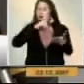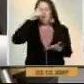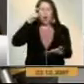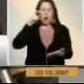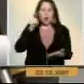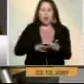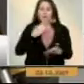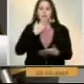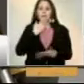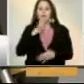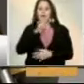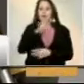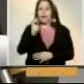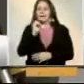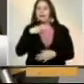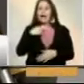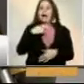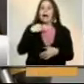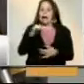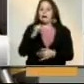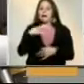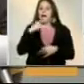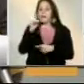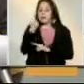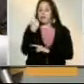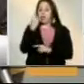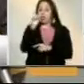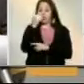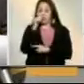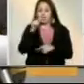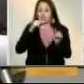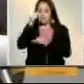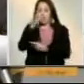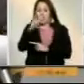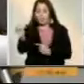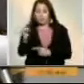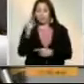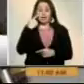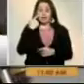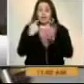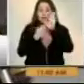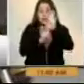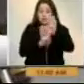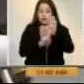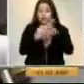totales. Ya tenemos en nuestro poder, yo no sé si se puede ver acá, pero tenemos la planilla